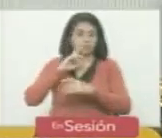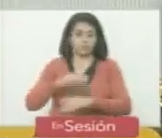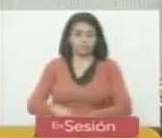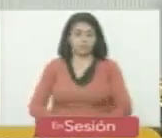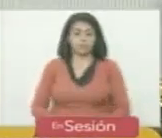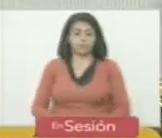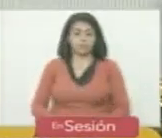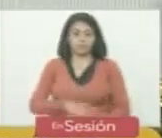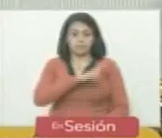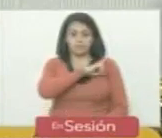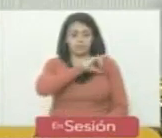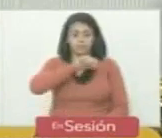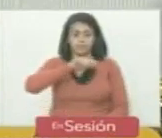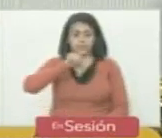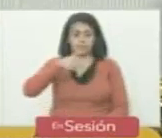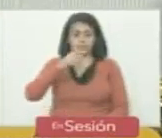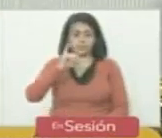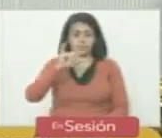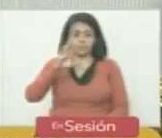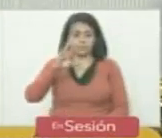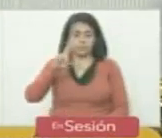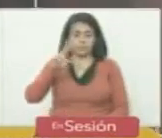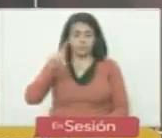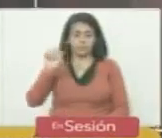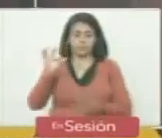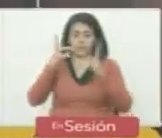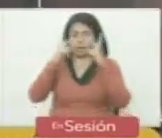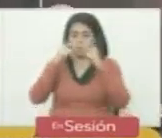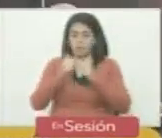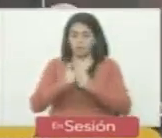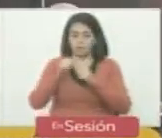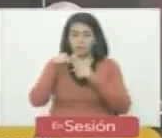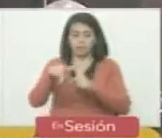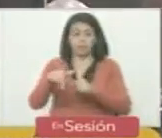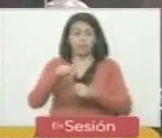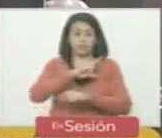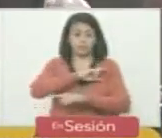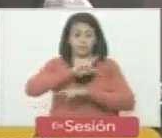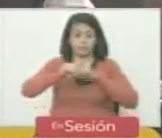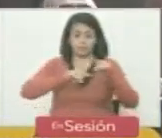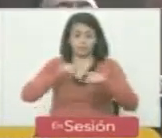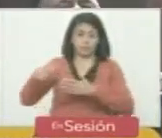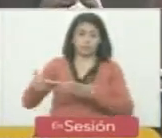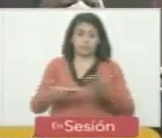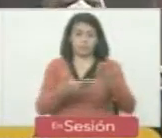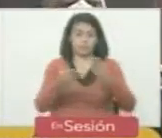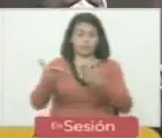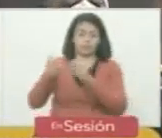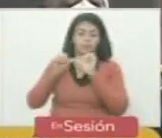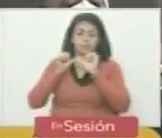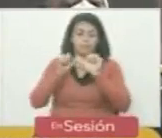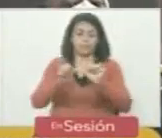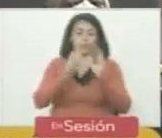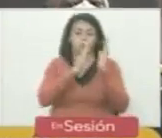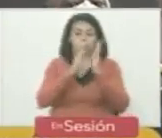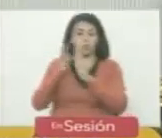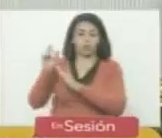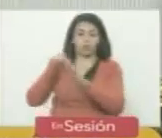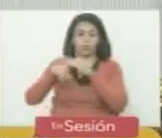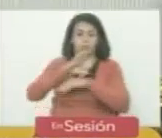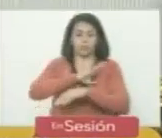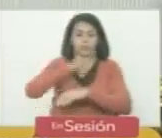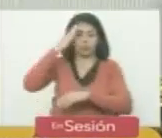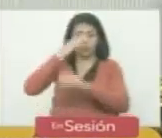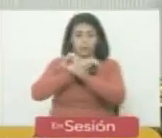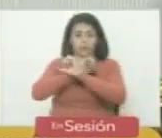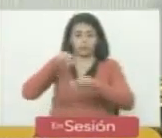A coronel Gilberto Sanabria Nieto, administrador de la Dirección de los Servicios para el Mantenimiento de los Órdenes Internos de la Guardia